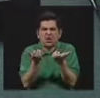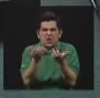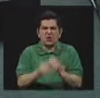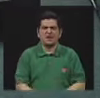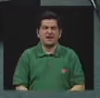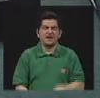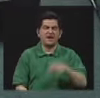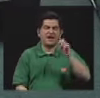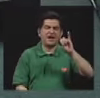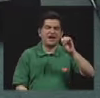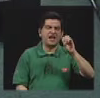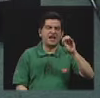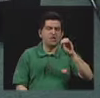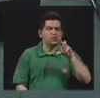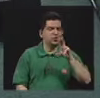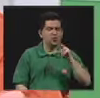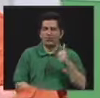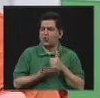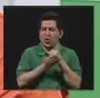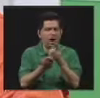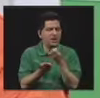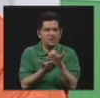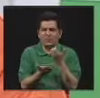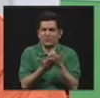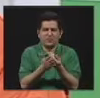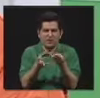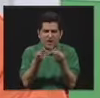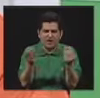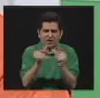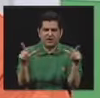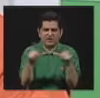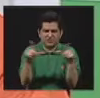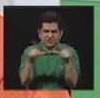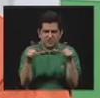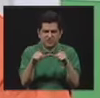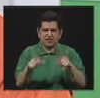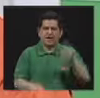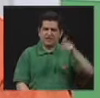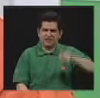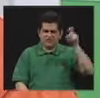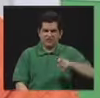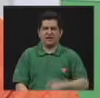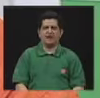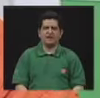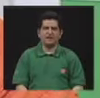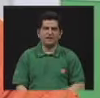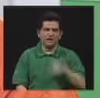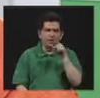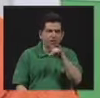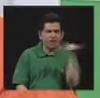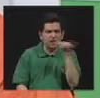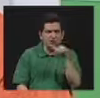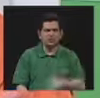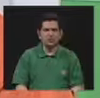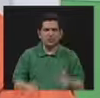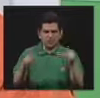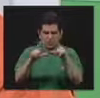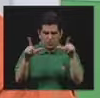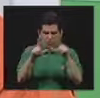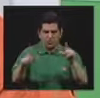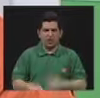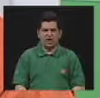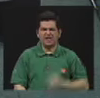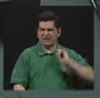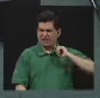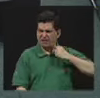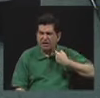ellos, donde ellos lo que quieren es un ISO, en lugar de ellos estar colaborando económicamente para generar las certificaciones que se necesitan. Y esas